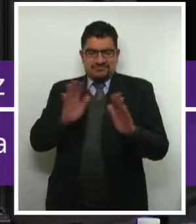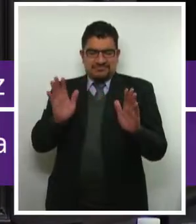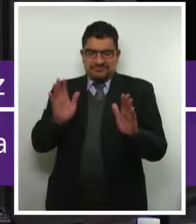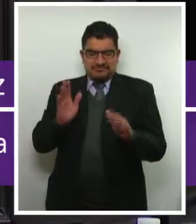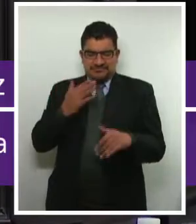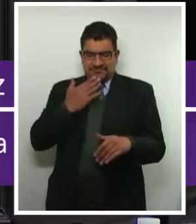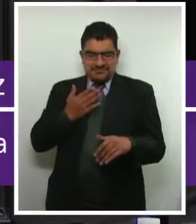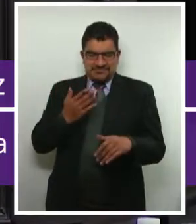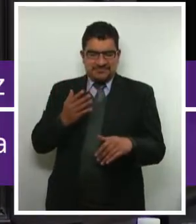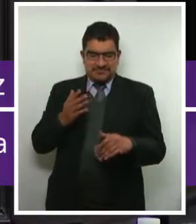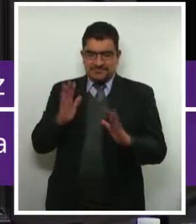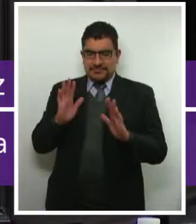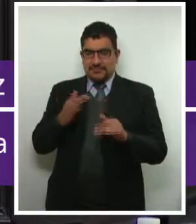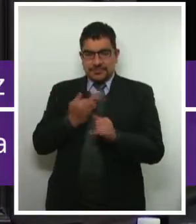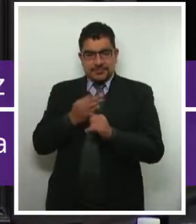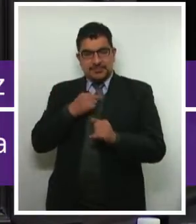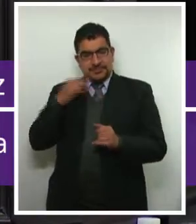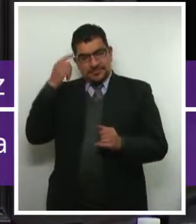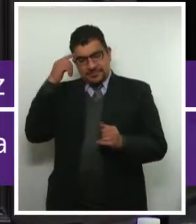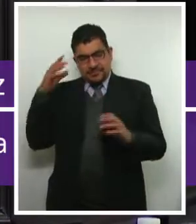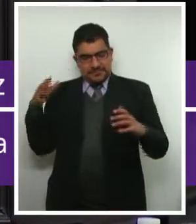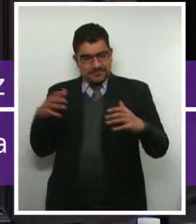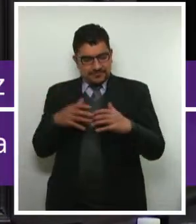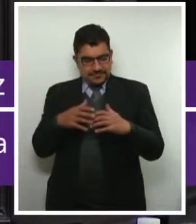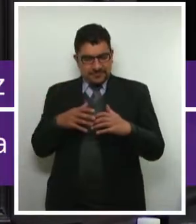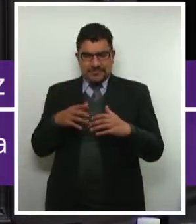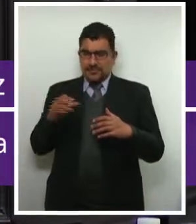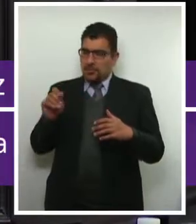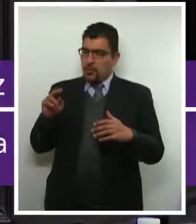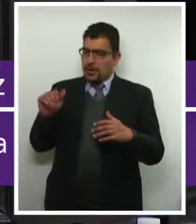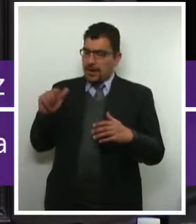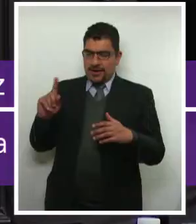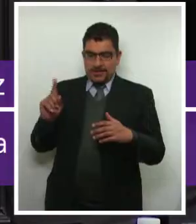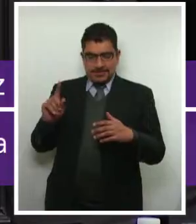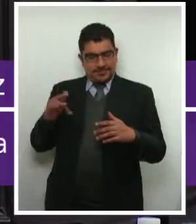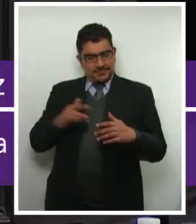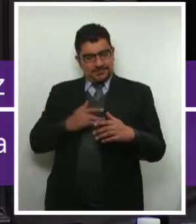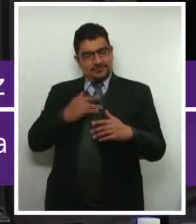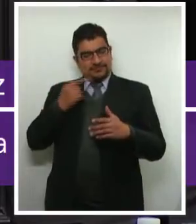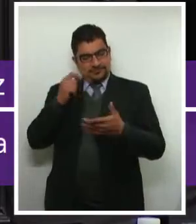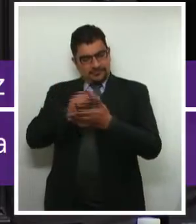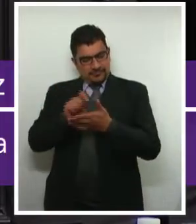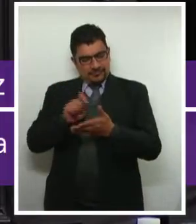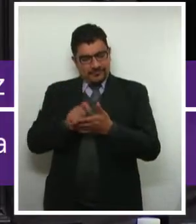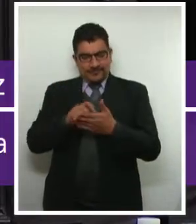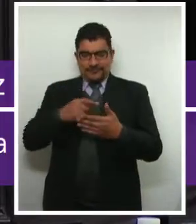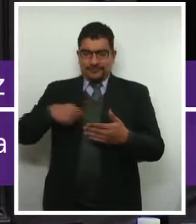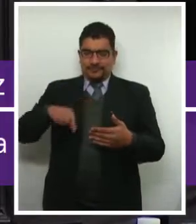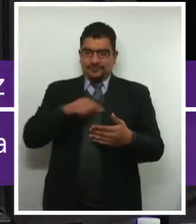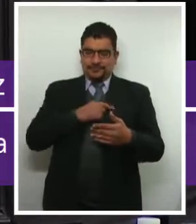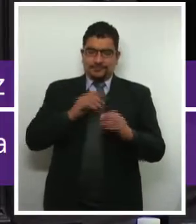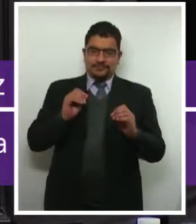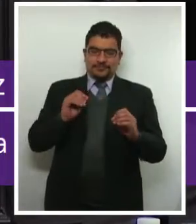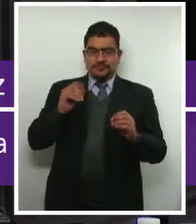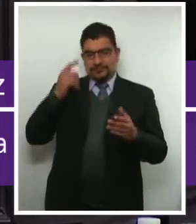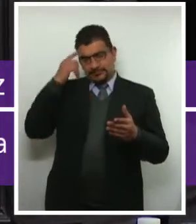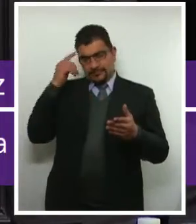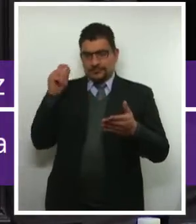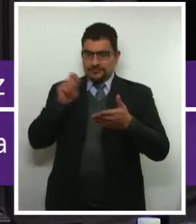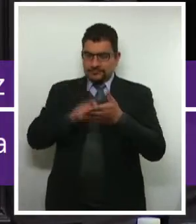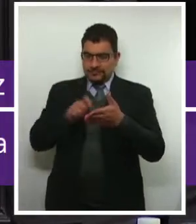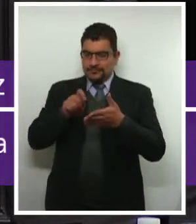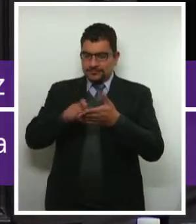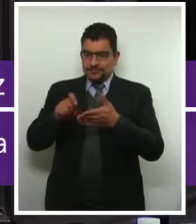que fuera alguno de nosotros el que redactara, ni que se consideraran